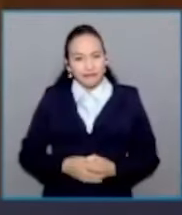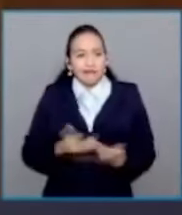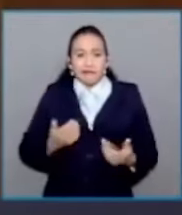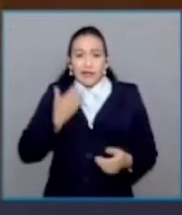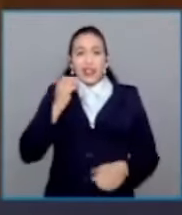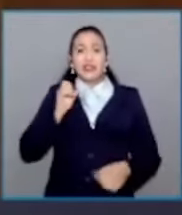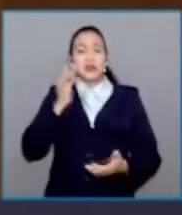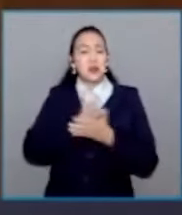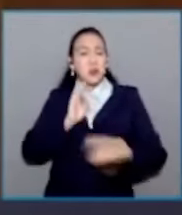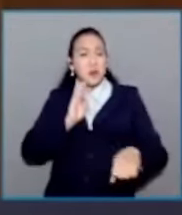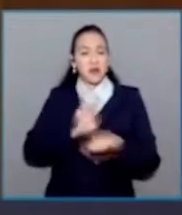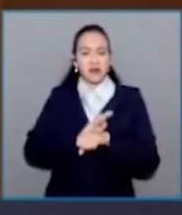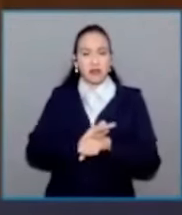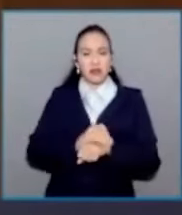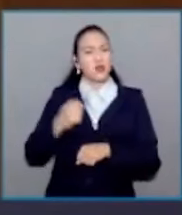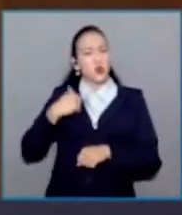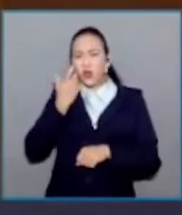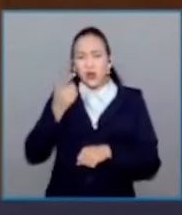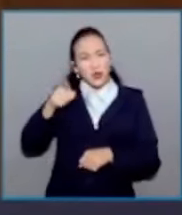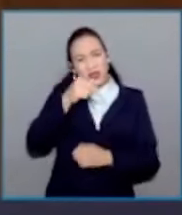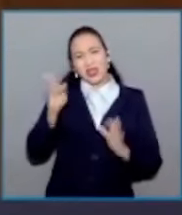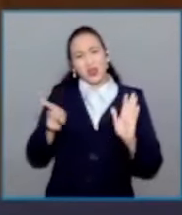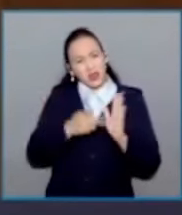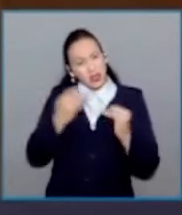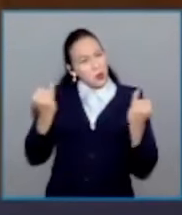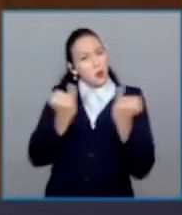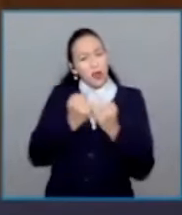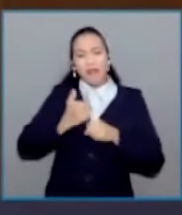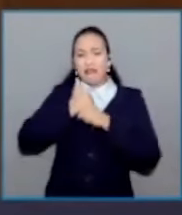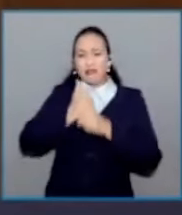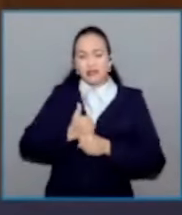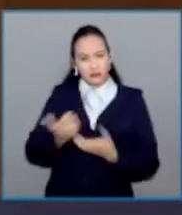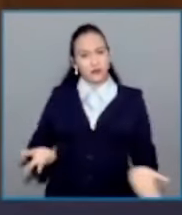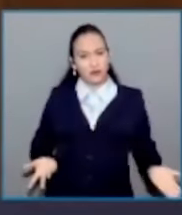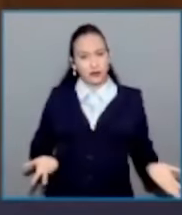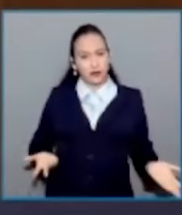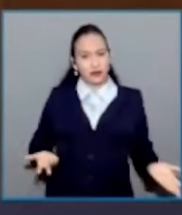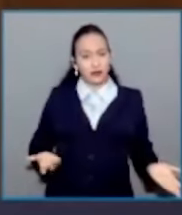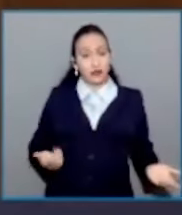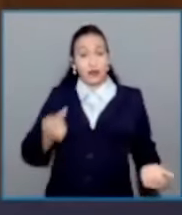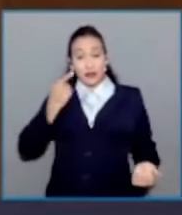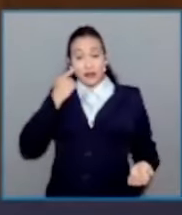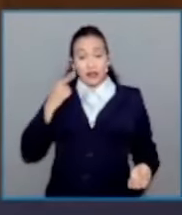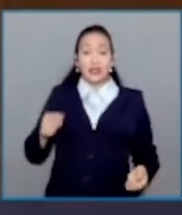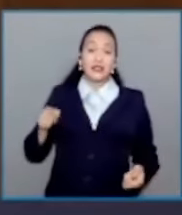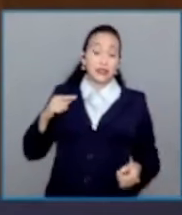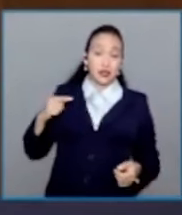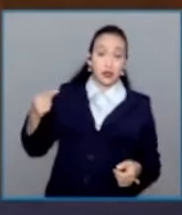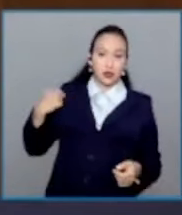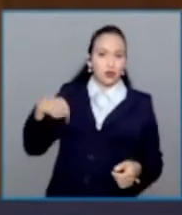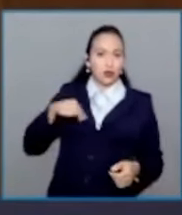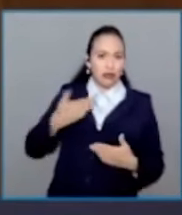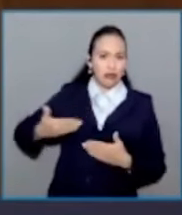ver ni vivir una pesadilla que tanto el maestro máximo Carvajal como su servidor vivimos